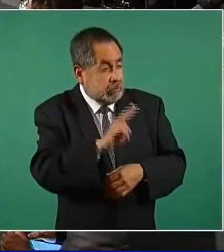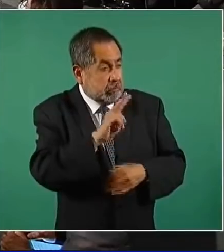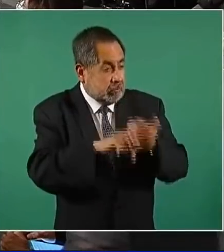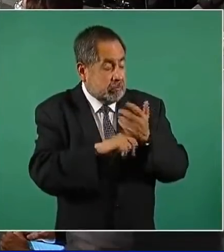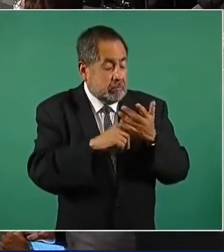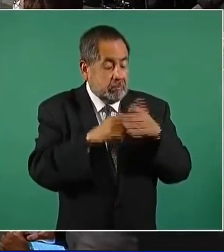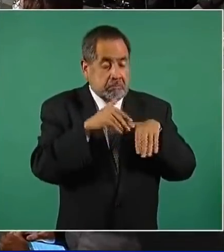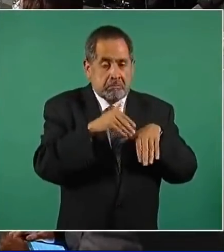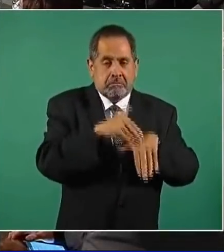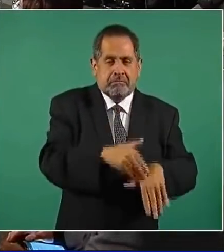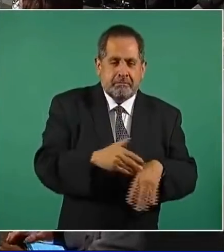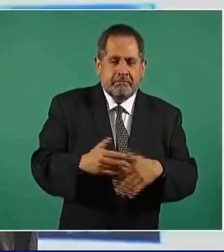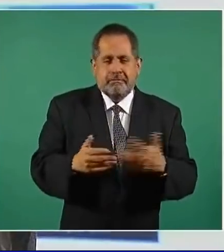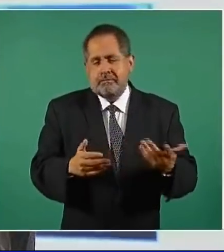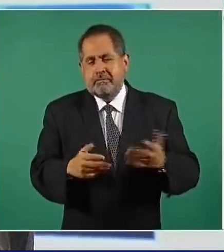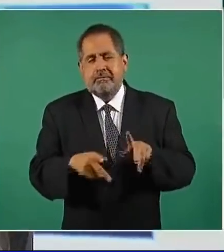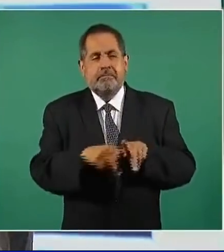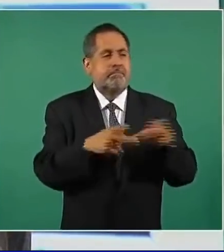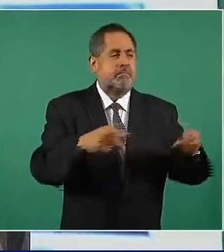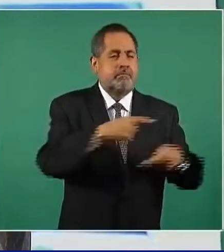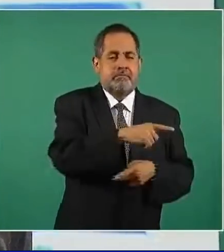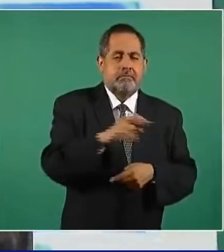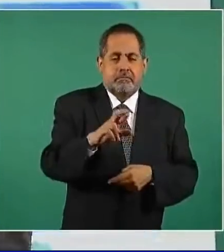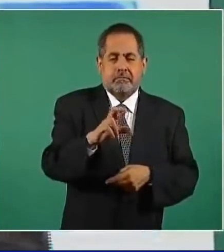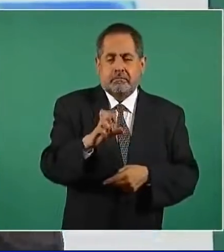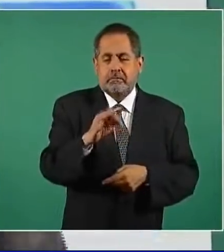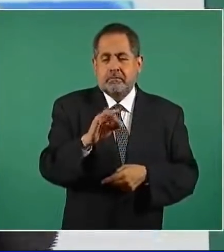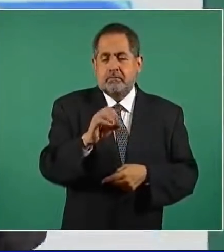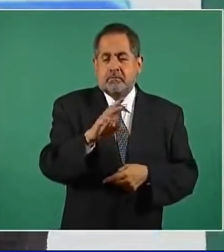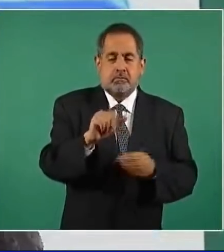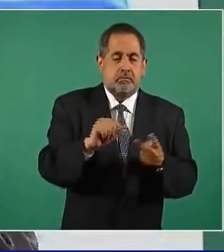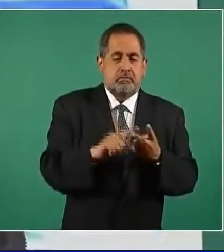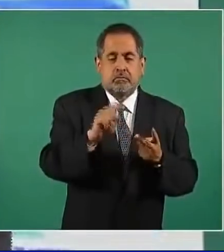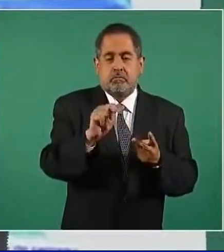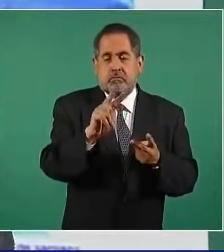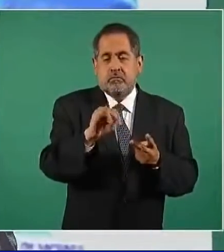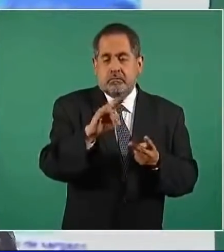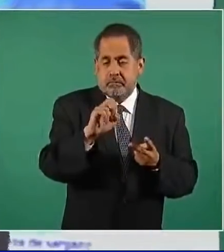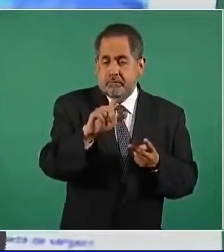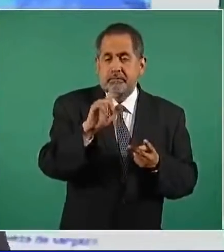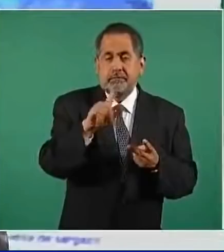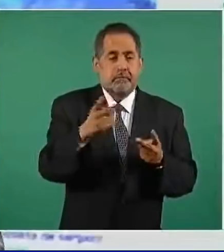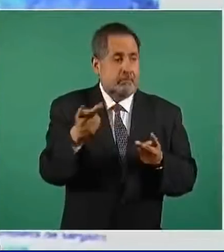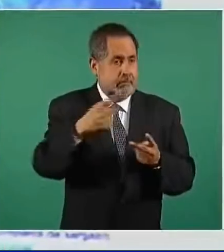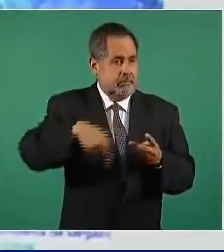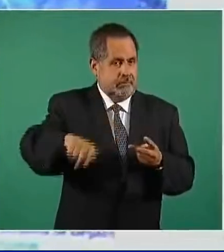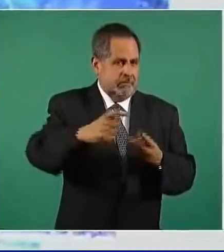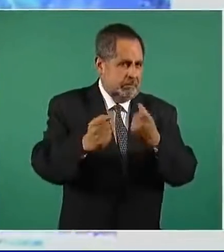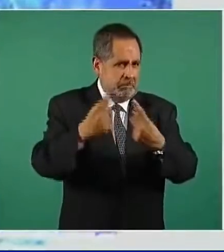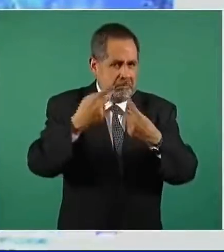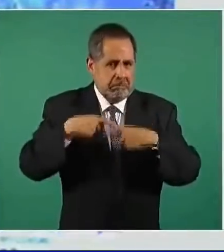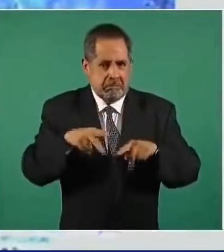este el reforma el universal de este tipo celo